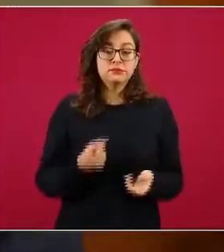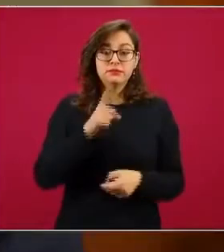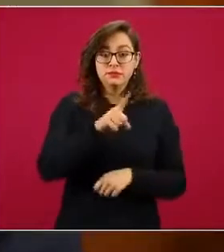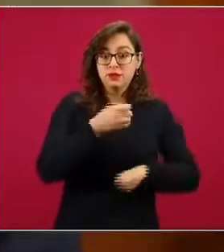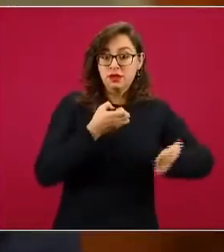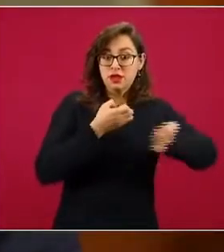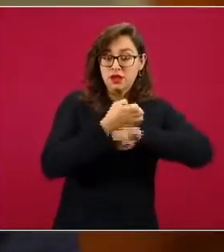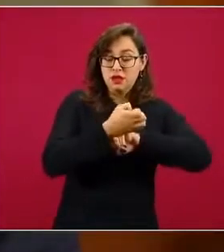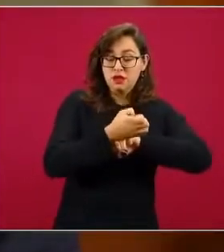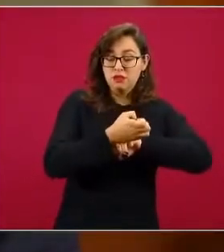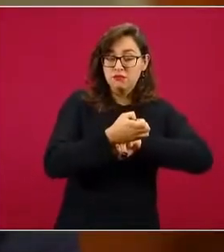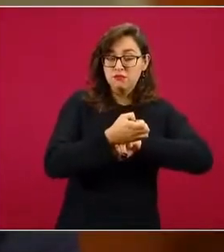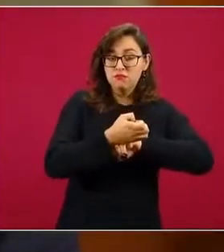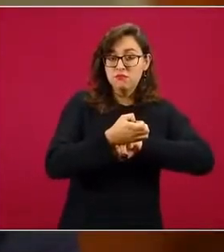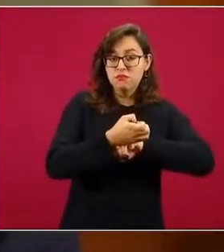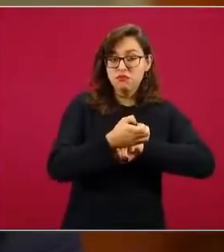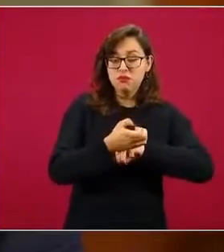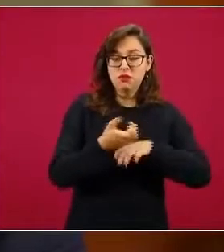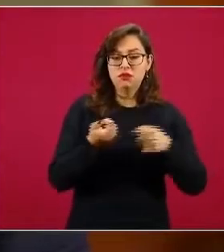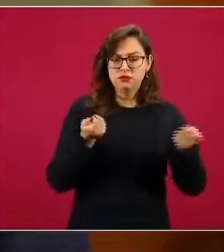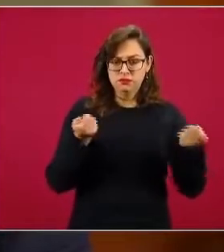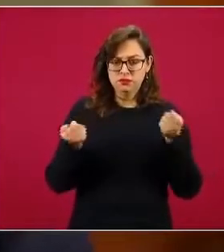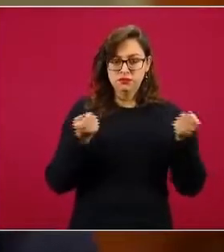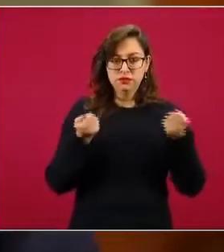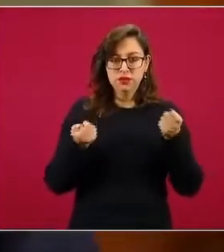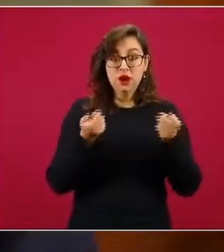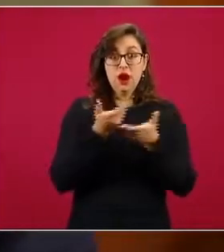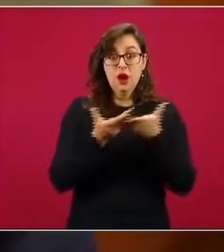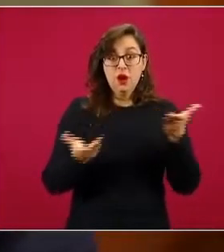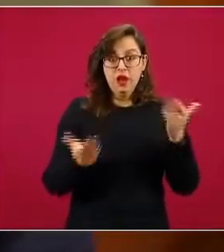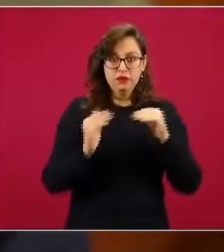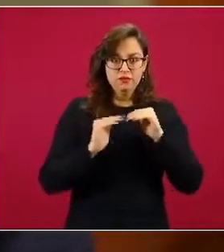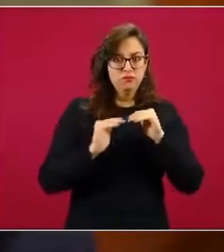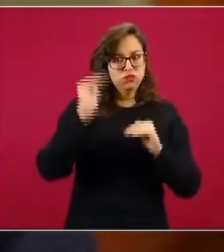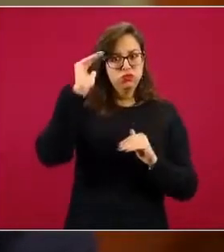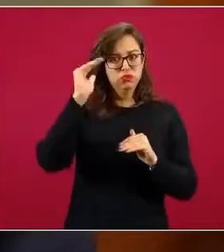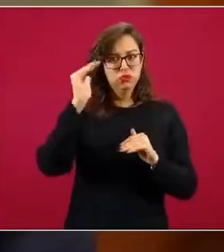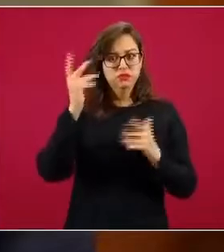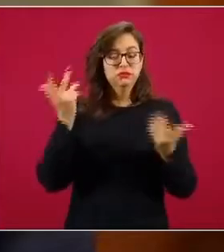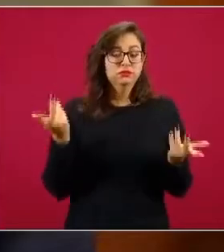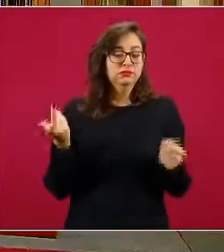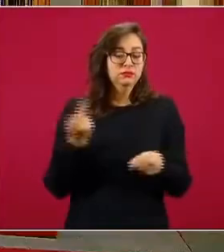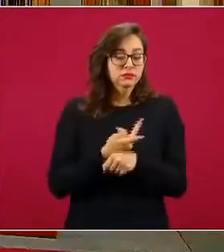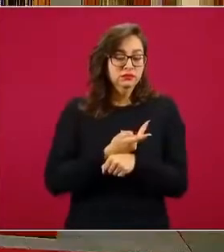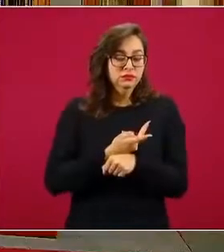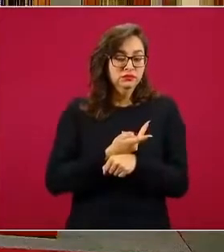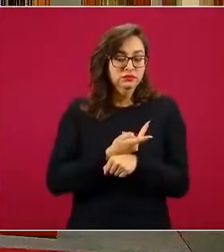un nivel moderado a un nivel alto, y eso en automático